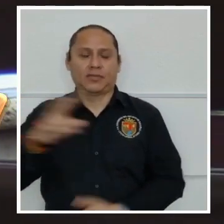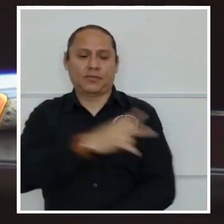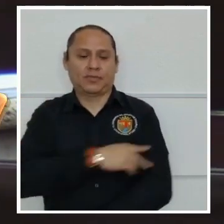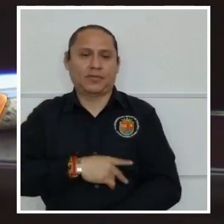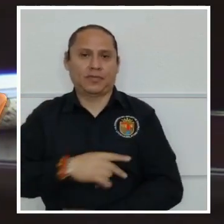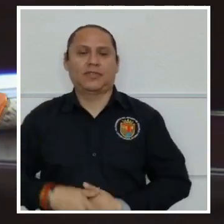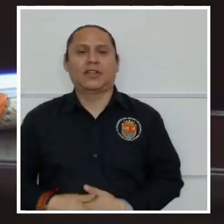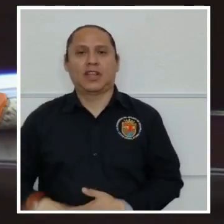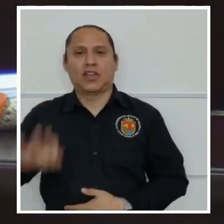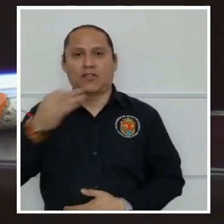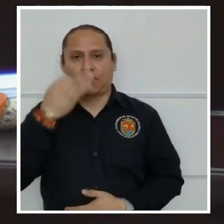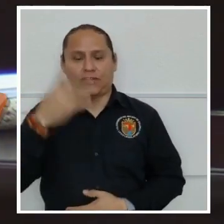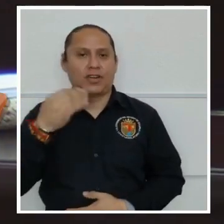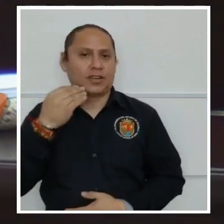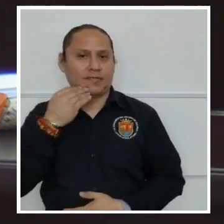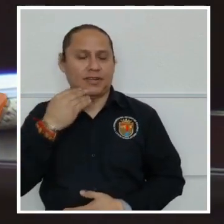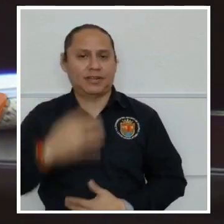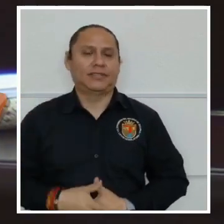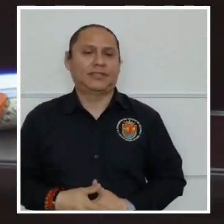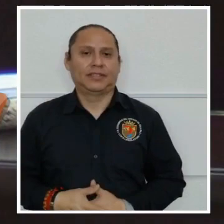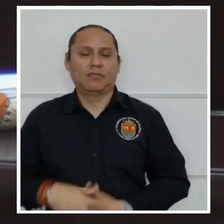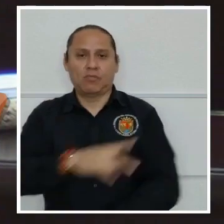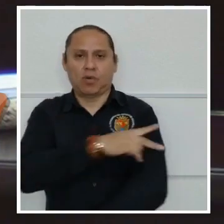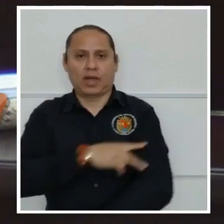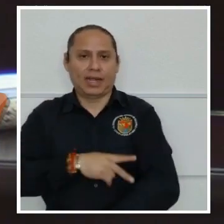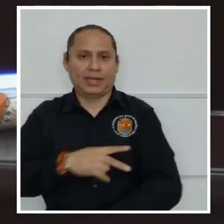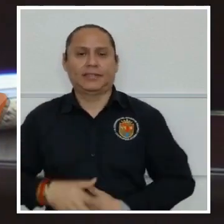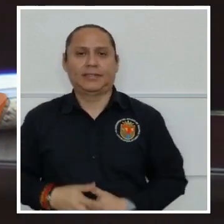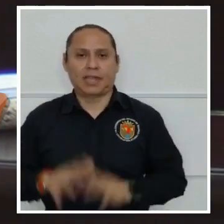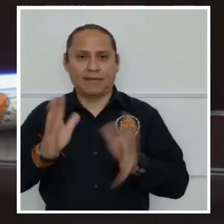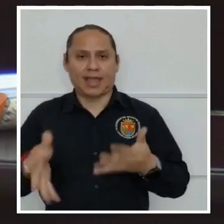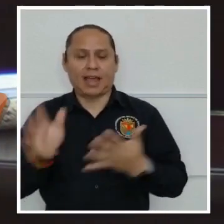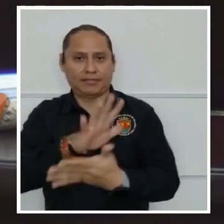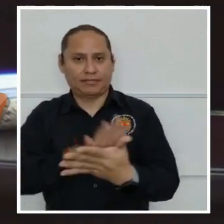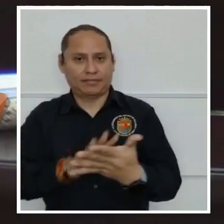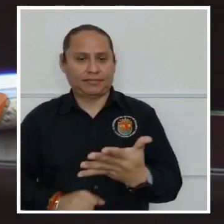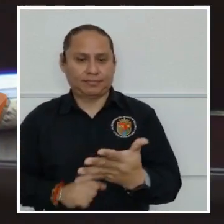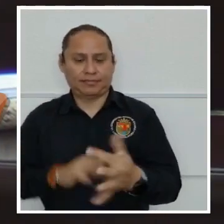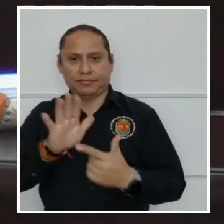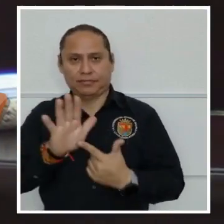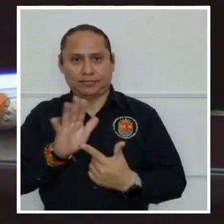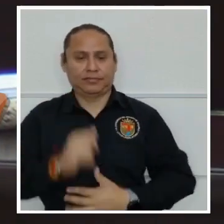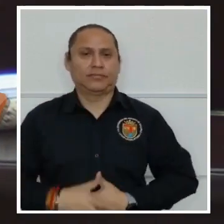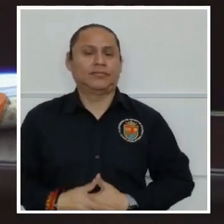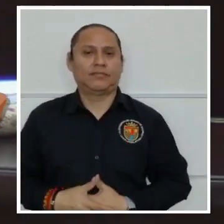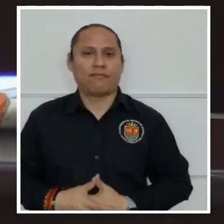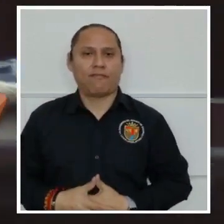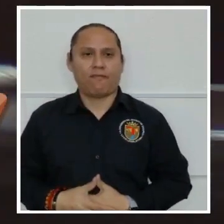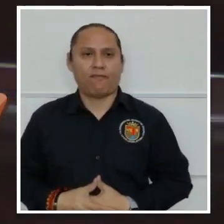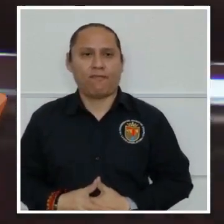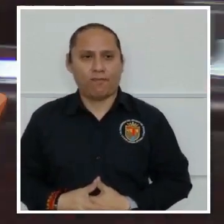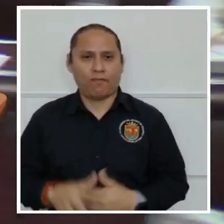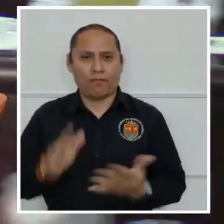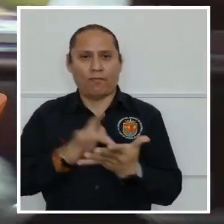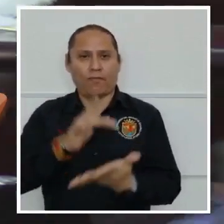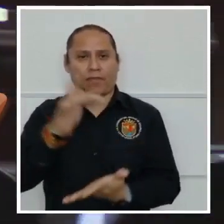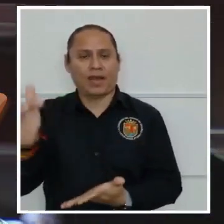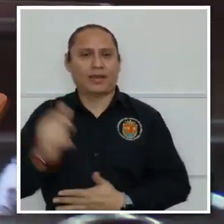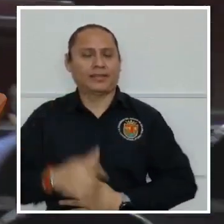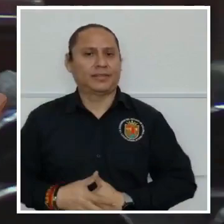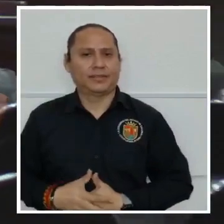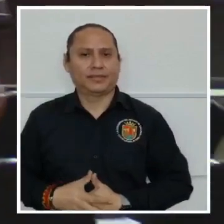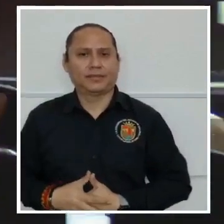y diputada Flor de María Esponda Torres, vocal. Está leído el dictamen, diputada presidenta. Gracias,